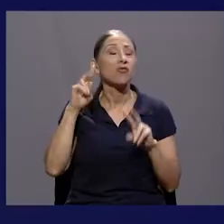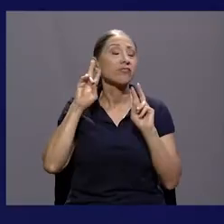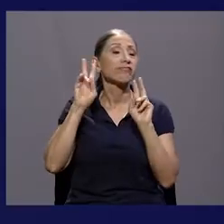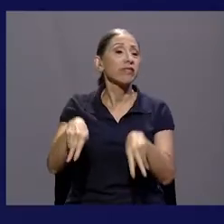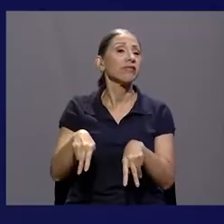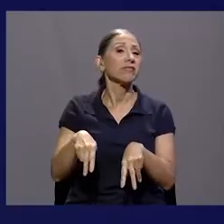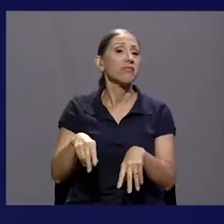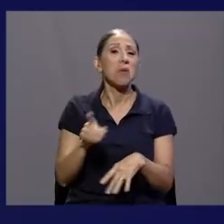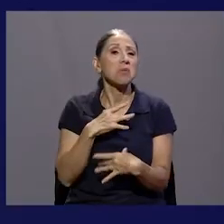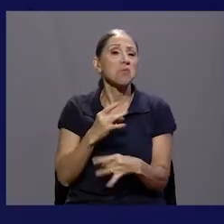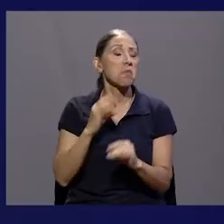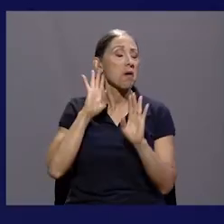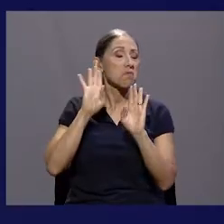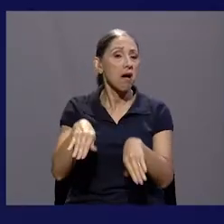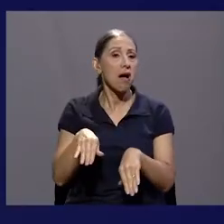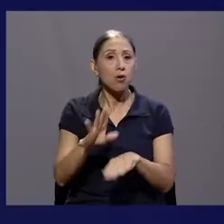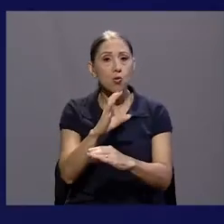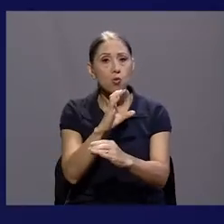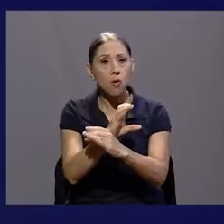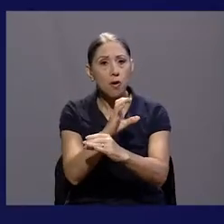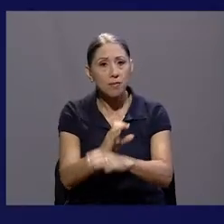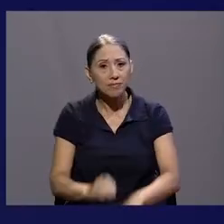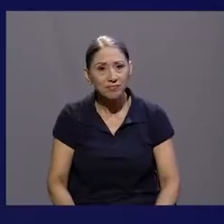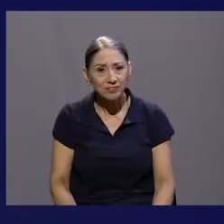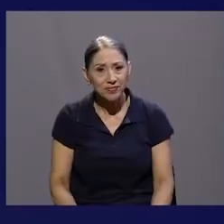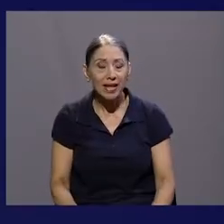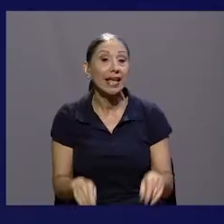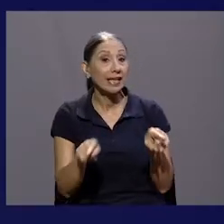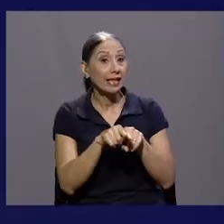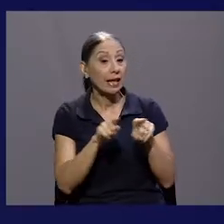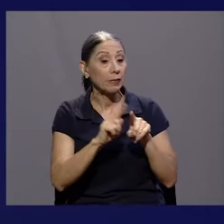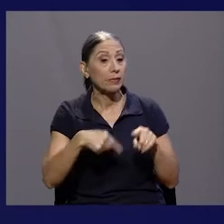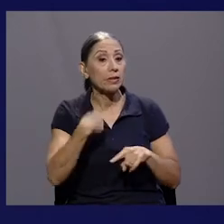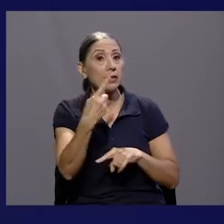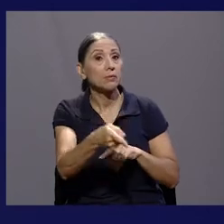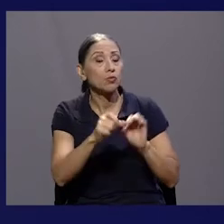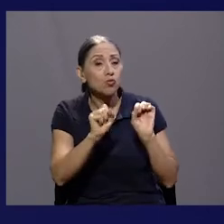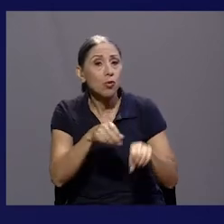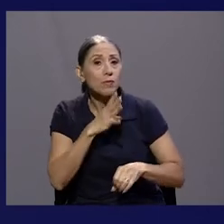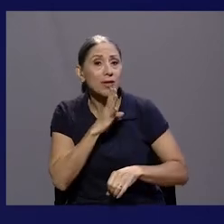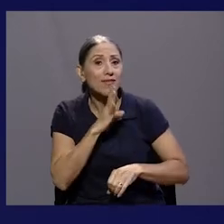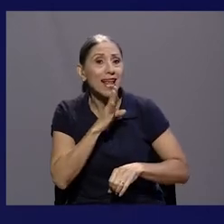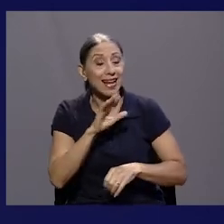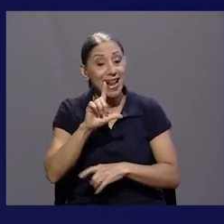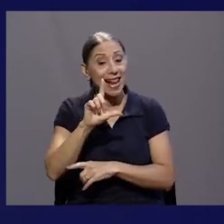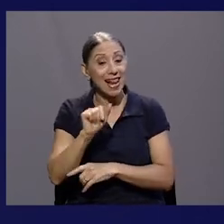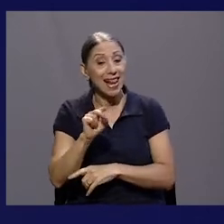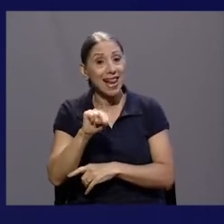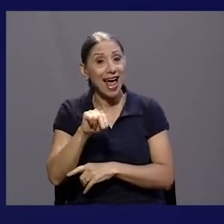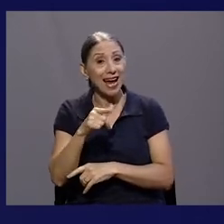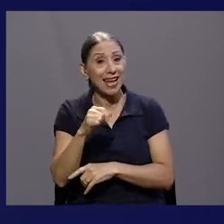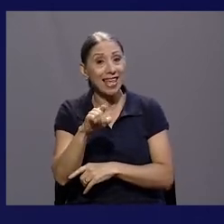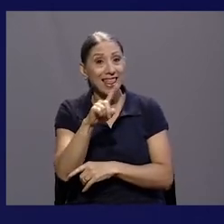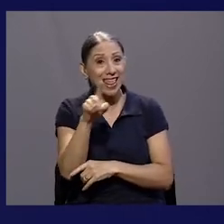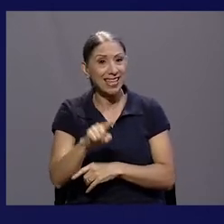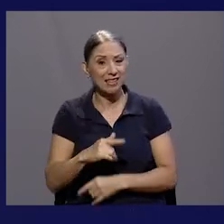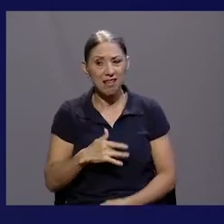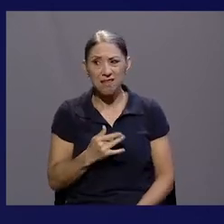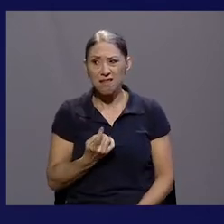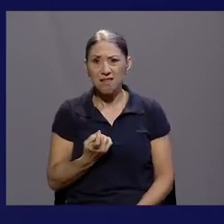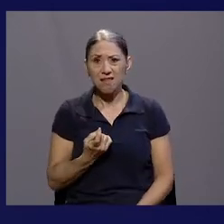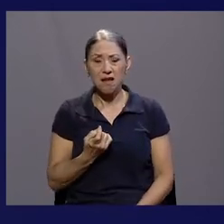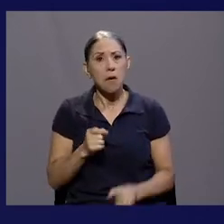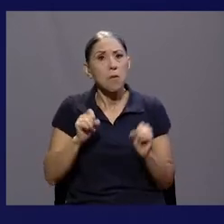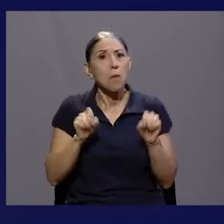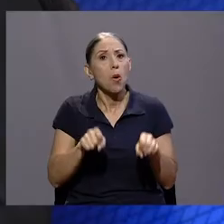cuidado incluso se dice y de eso podemos seguir conversando en el siguiente blog de que la languidez podría ser la emoción predominante